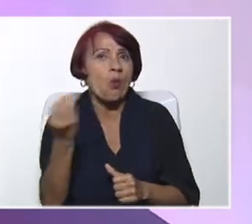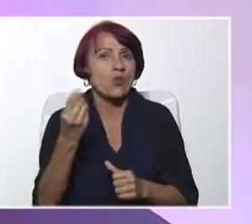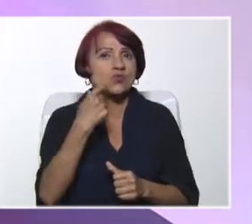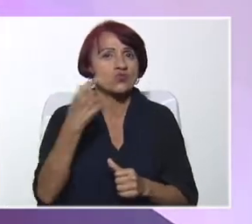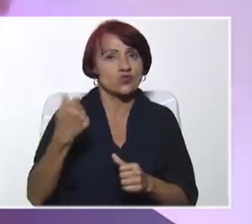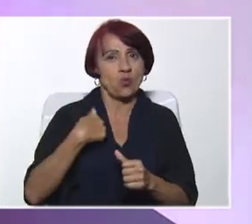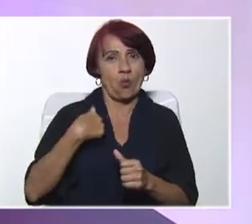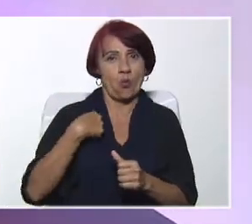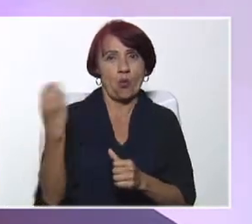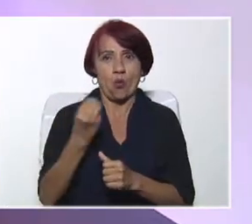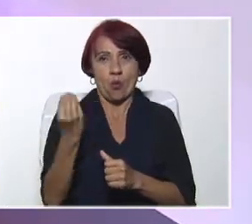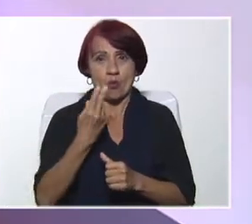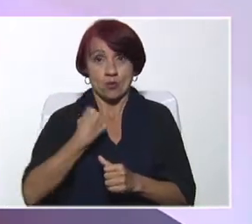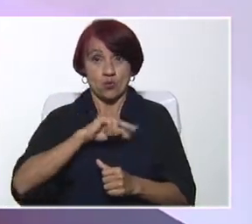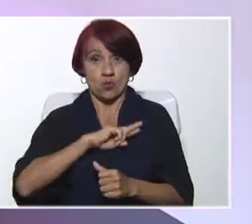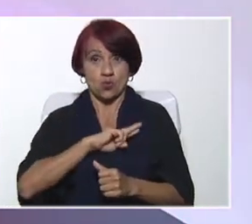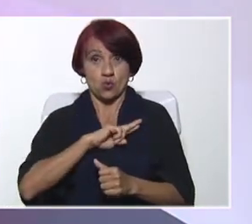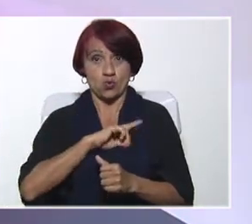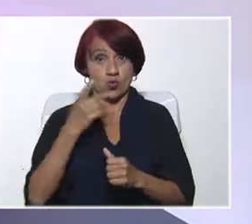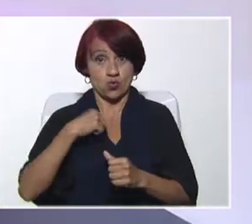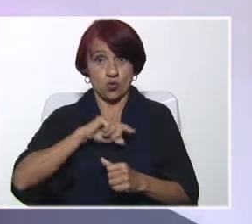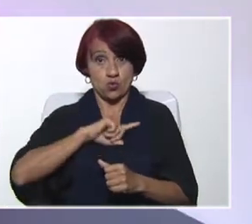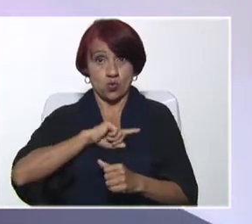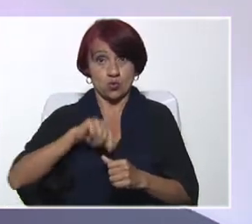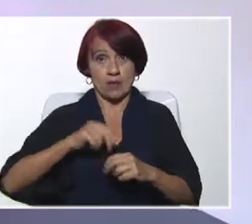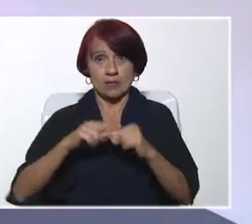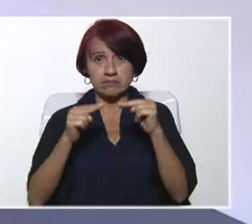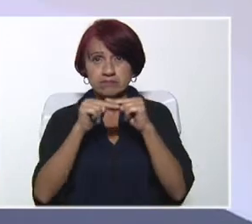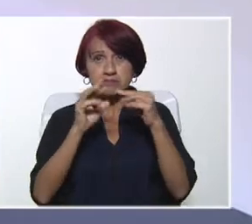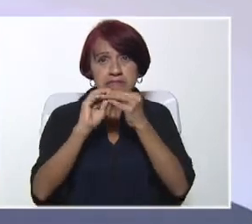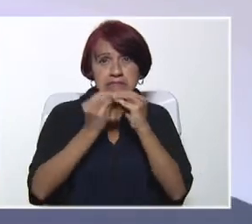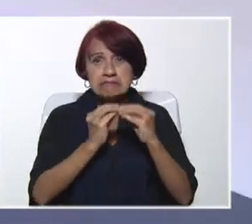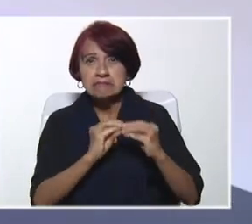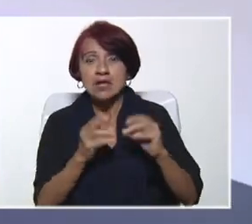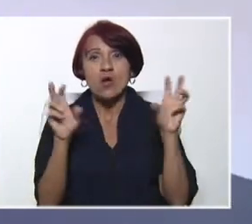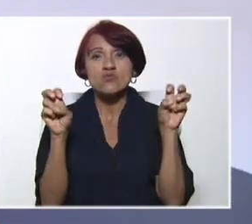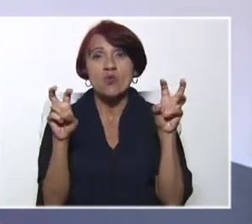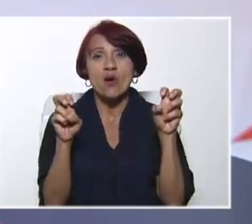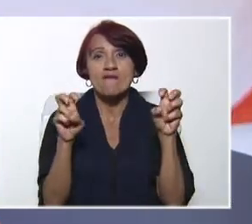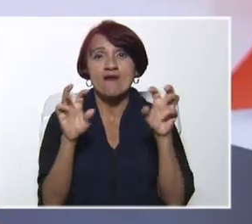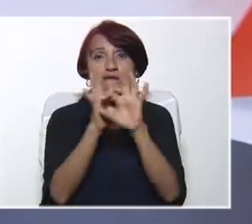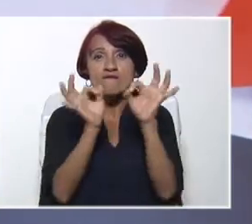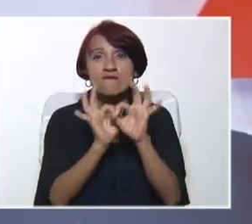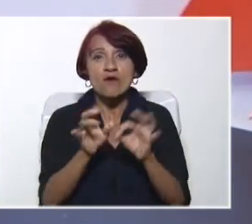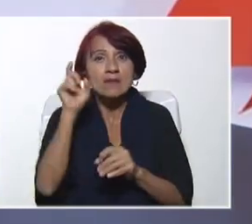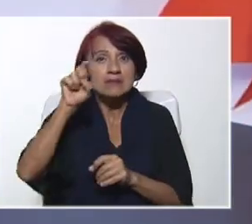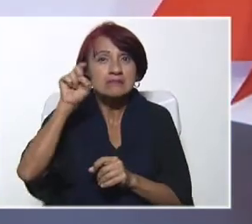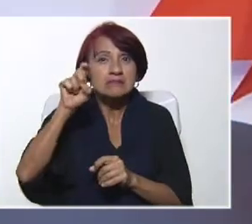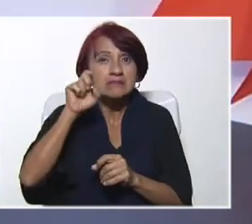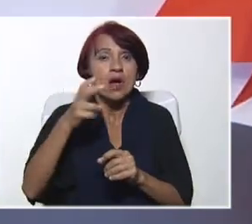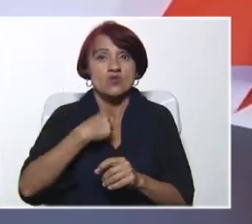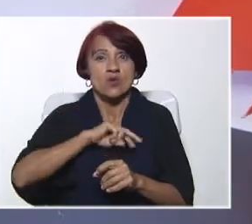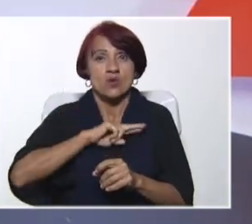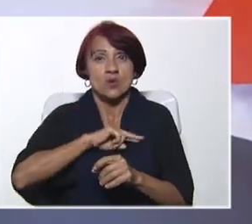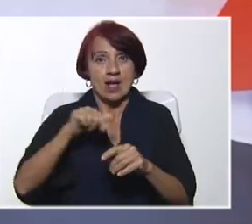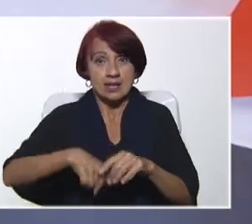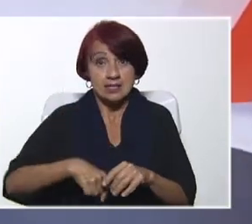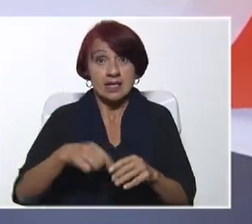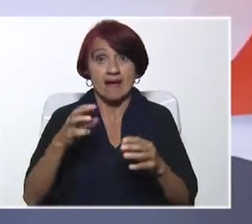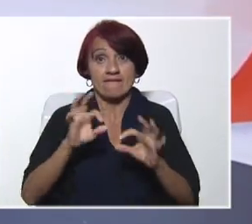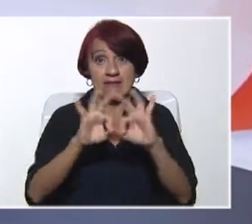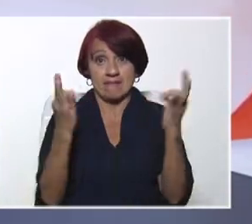yo, jóvenes como nosotros, que estamos construyendo esta nueva modalidad de educación a distancia en nuestro programa